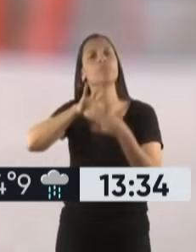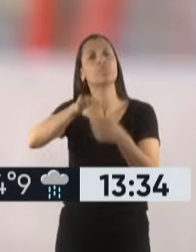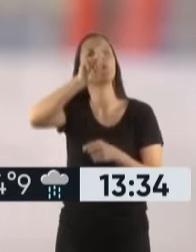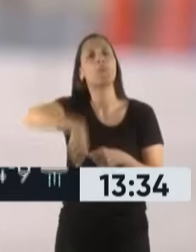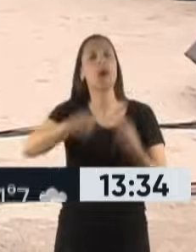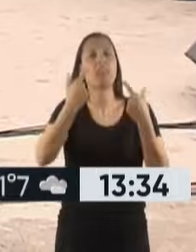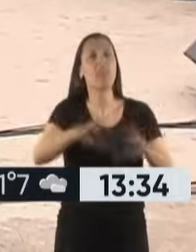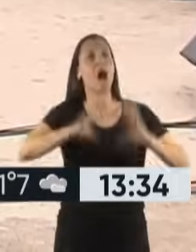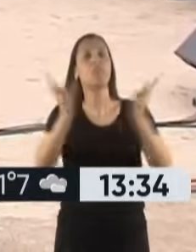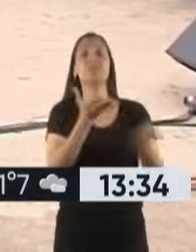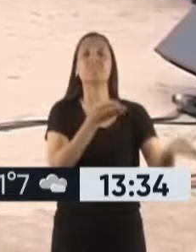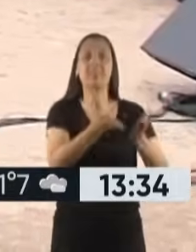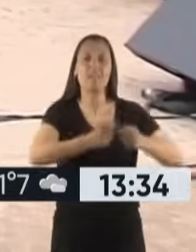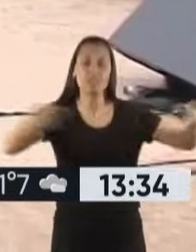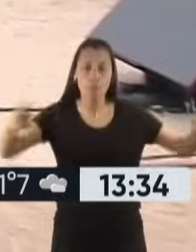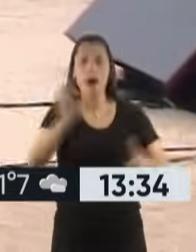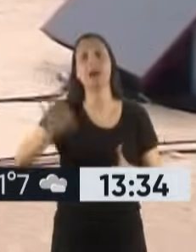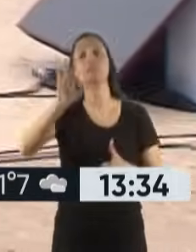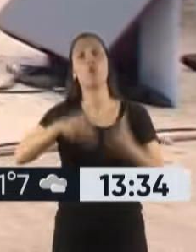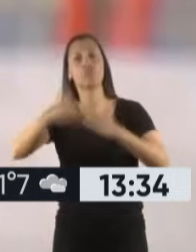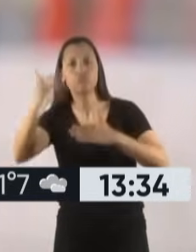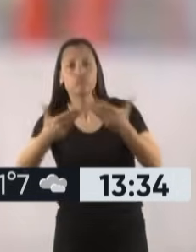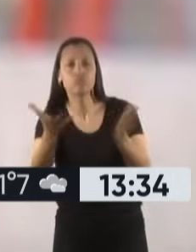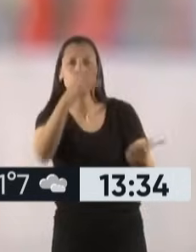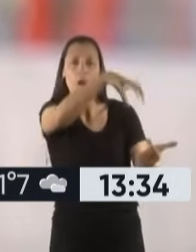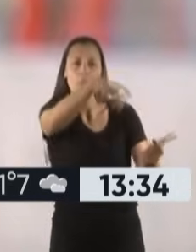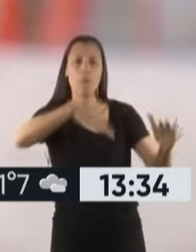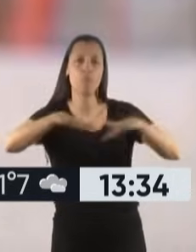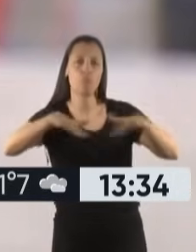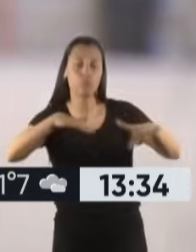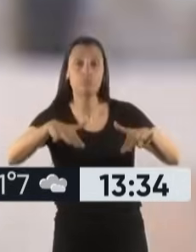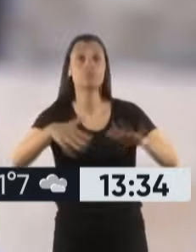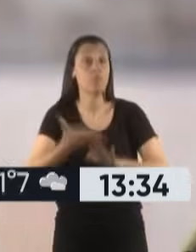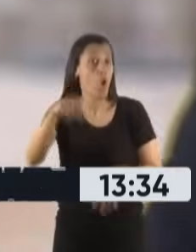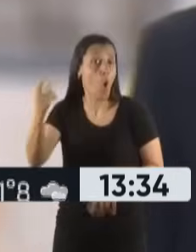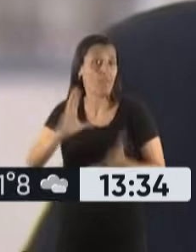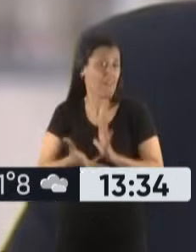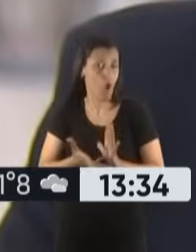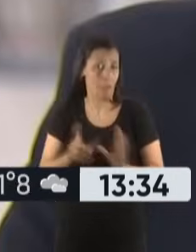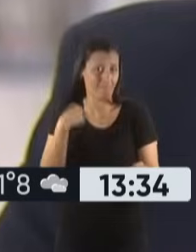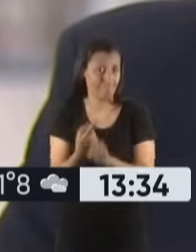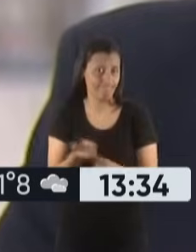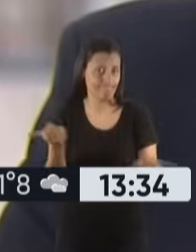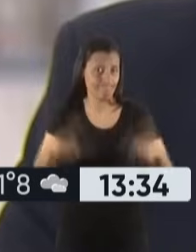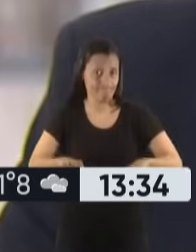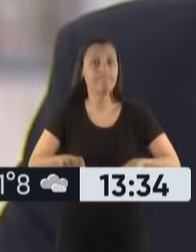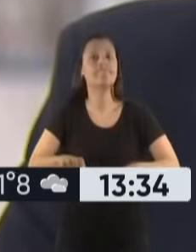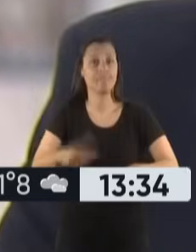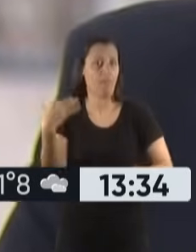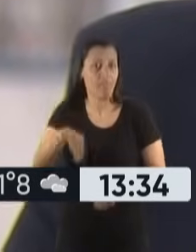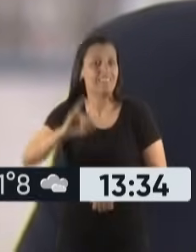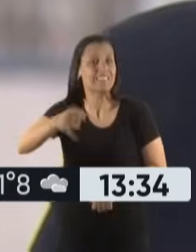universalizar servicios, hacer infraestructuras que de otra manera no se pueden